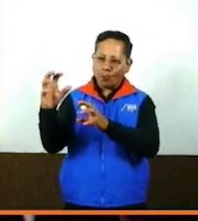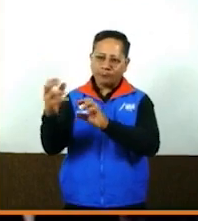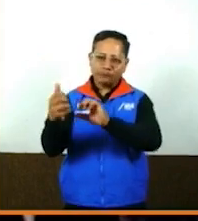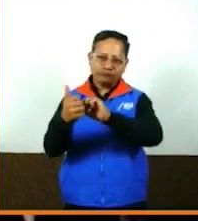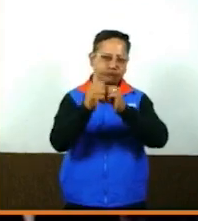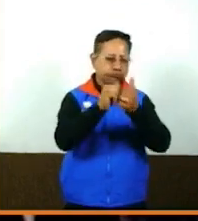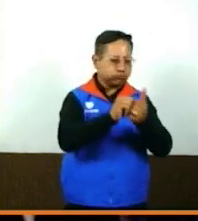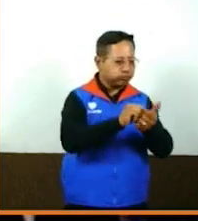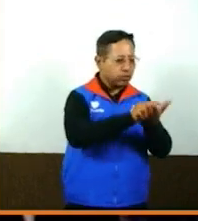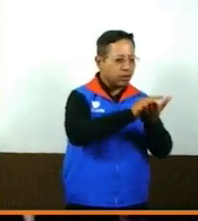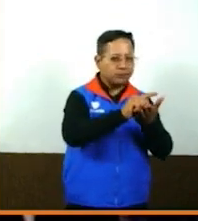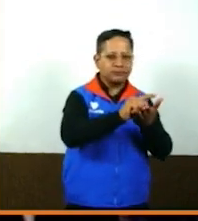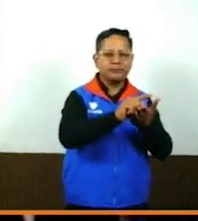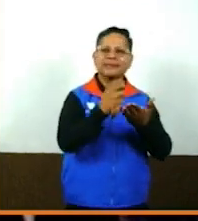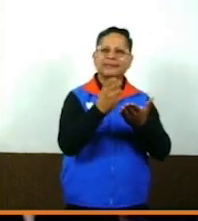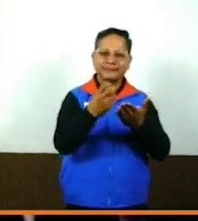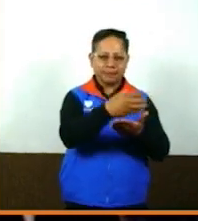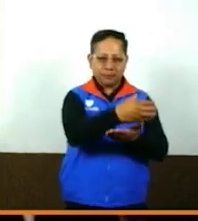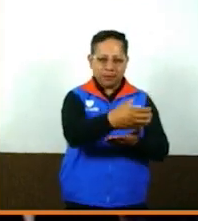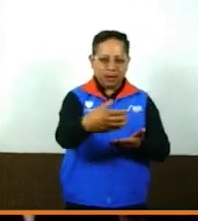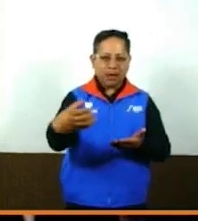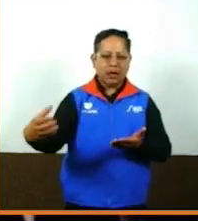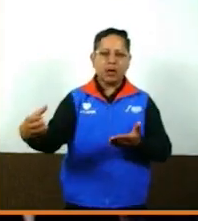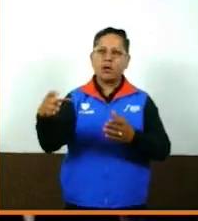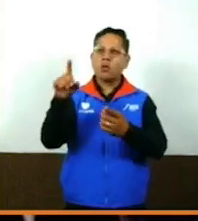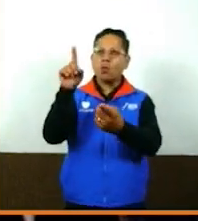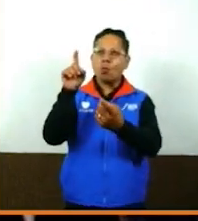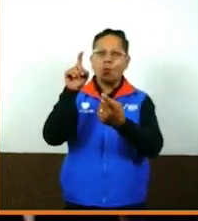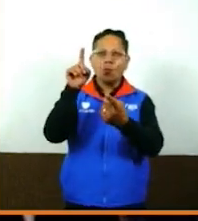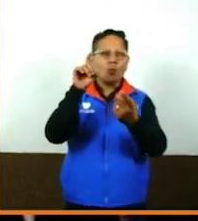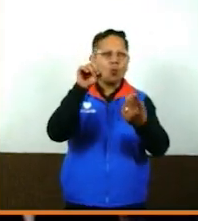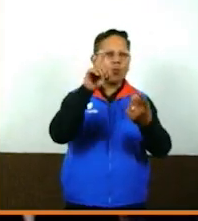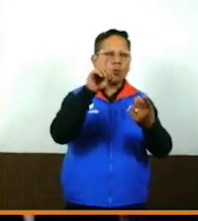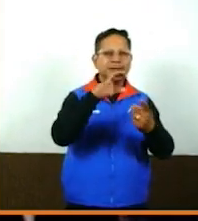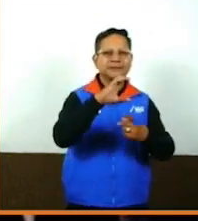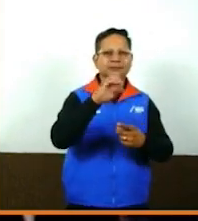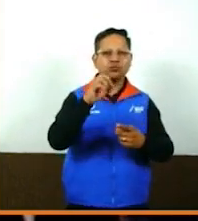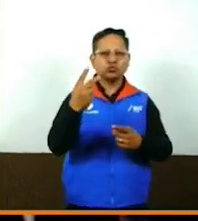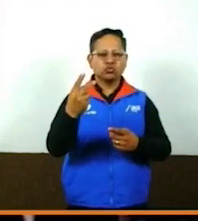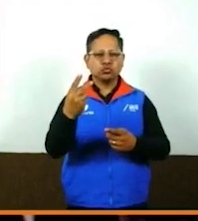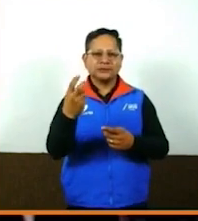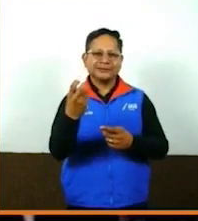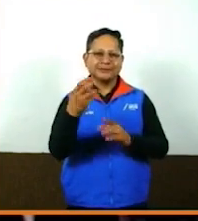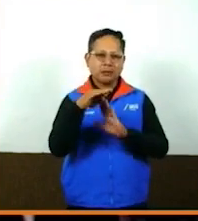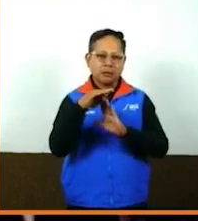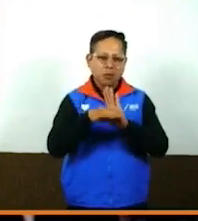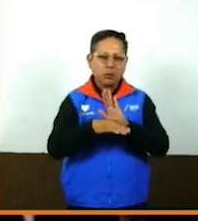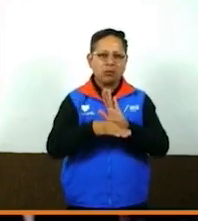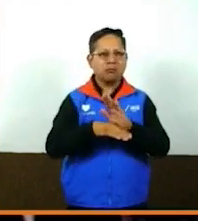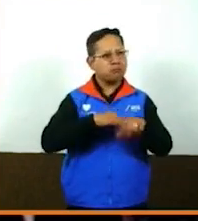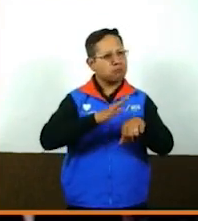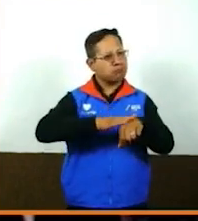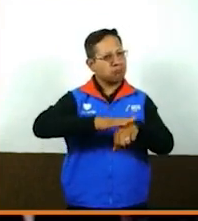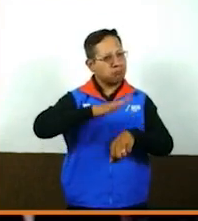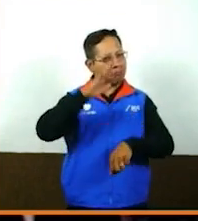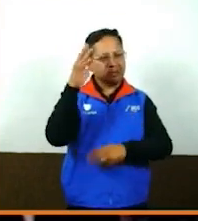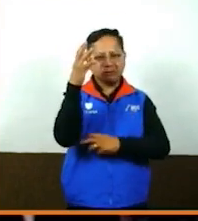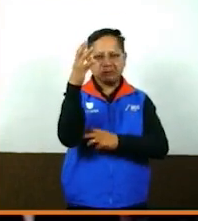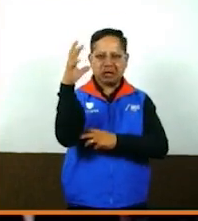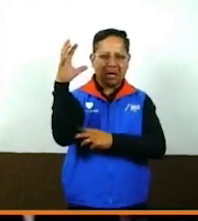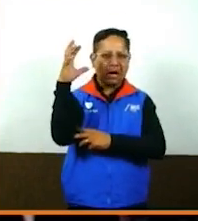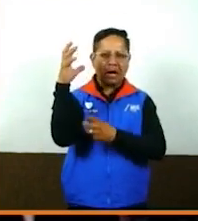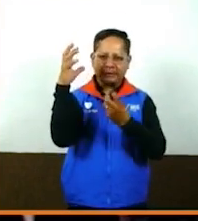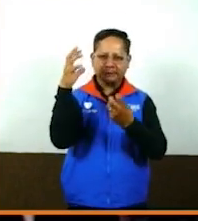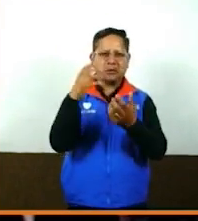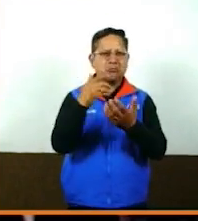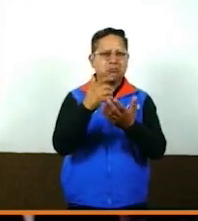como parte de un insumo del agricultor la captación de carbono y por consecuencia, pues en teoría debería de sembrar más árboles, ¿no? Seguro va a tener un ingreso